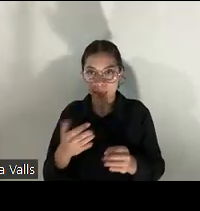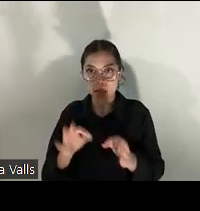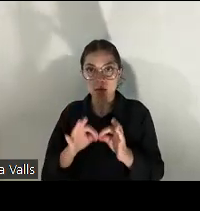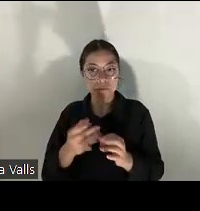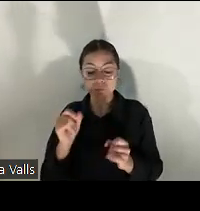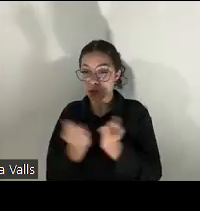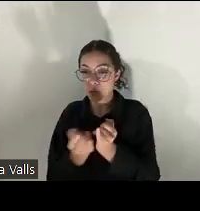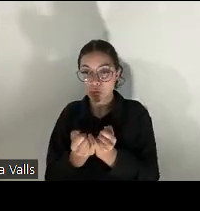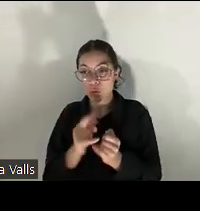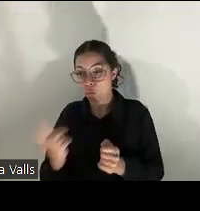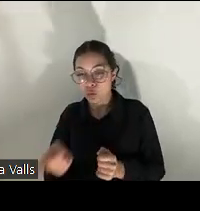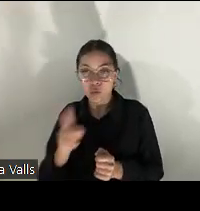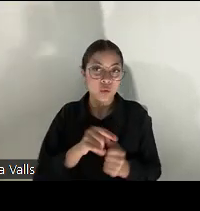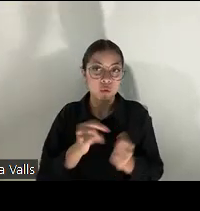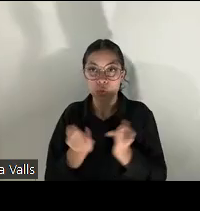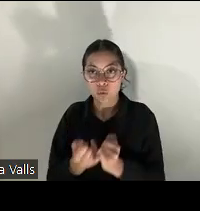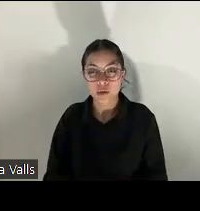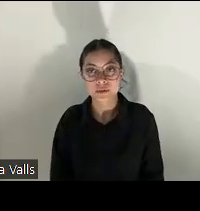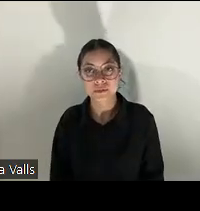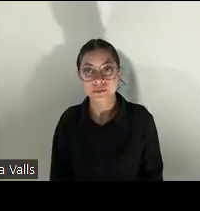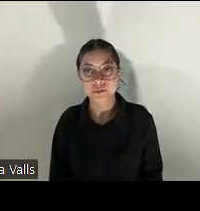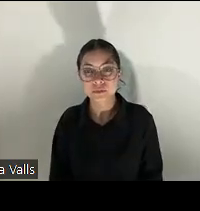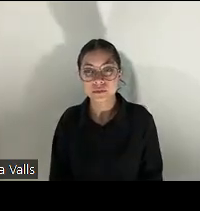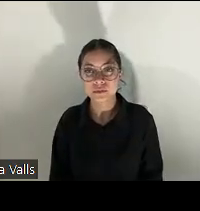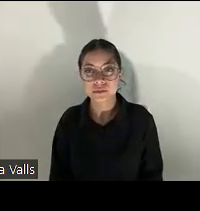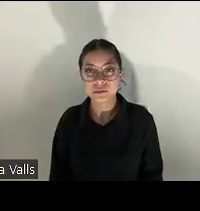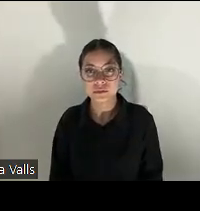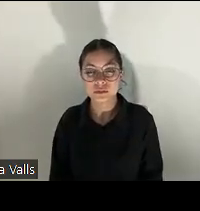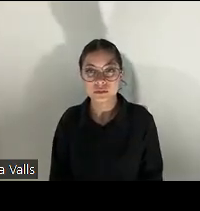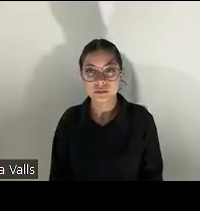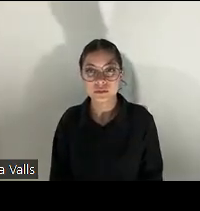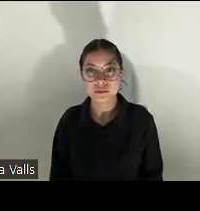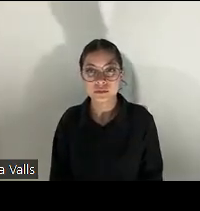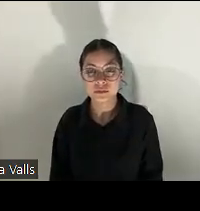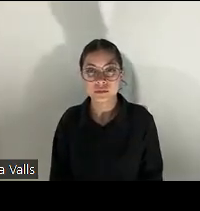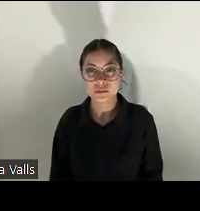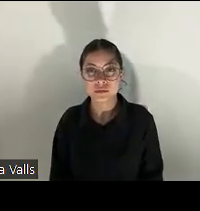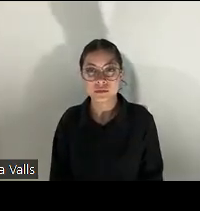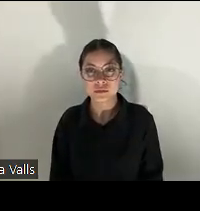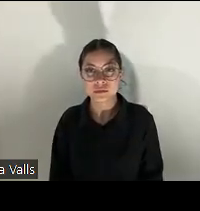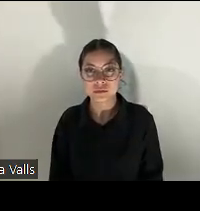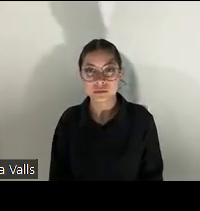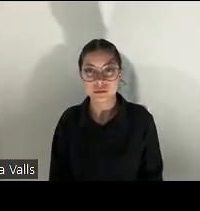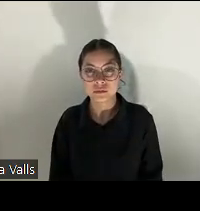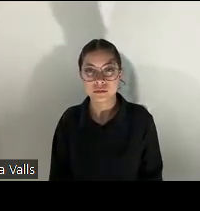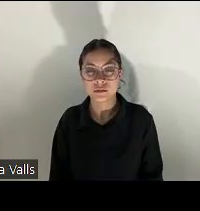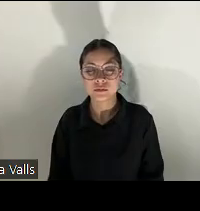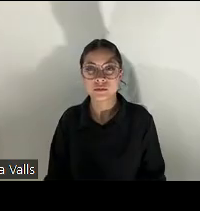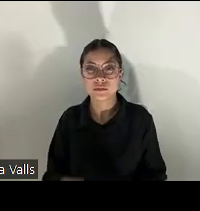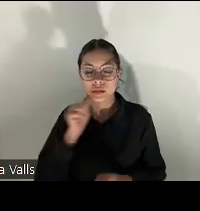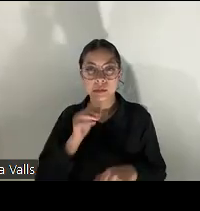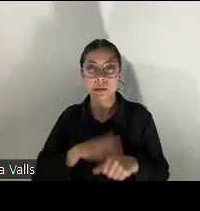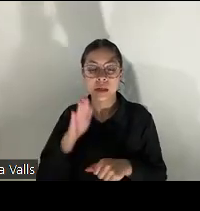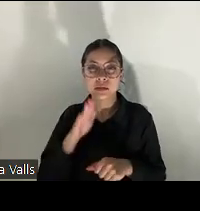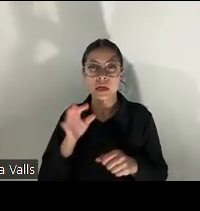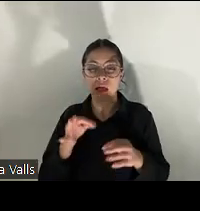movimientos de un lado que del otro, y cada vez se van volviendo más armónicos y más dirigidos a metas. Eso lo vamos a ver un poquito más